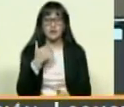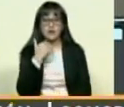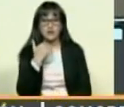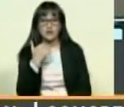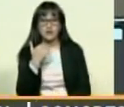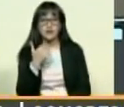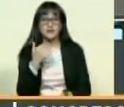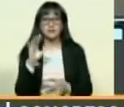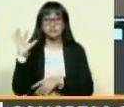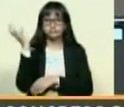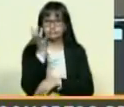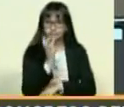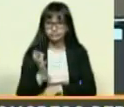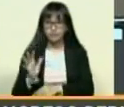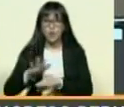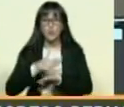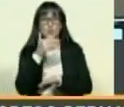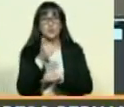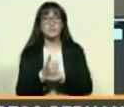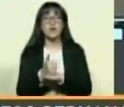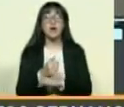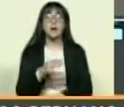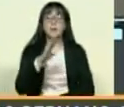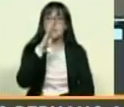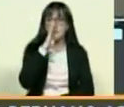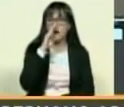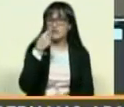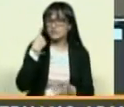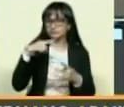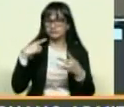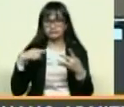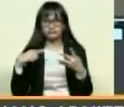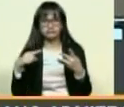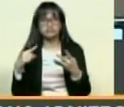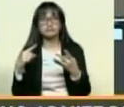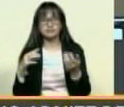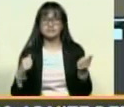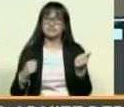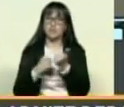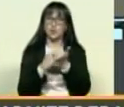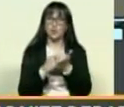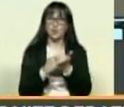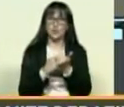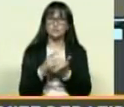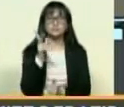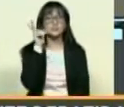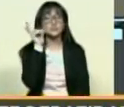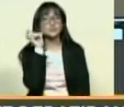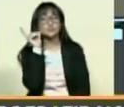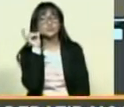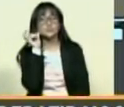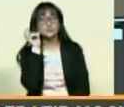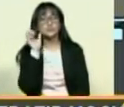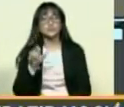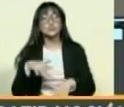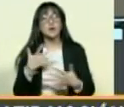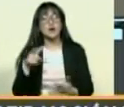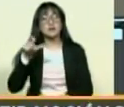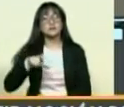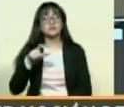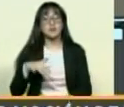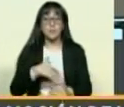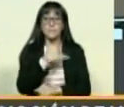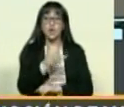allí desde el Banco del Alba hasta otros países donantes tuvieron la oportunidad de escuchar las necesidades y los